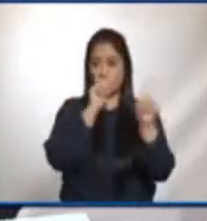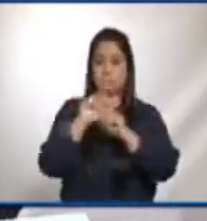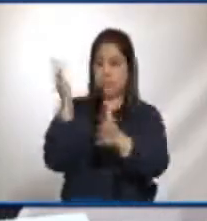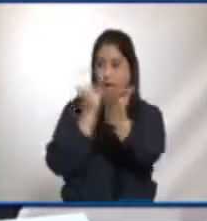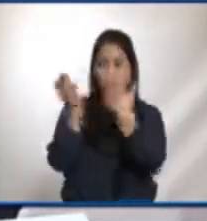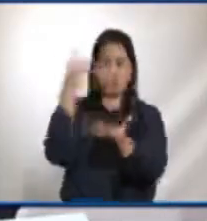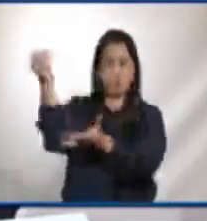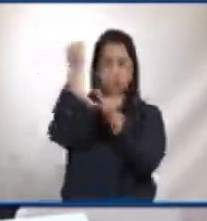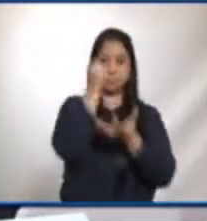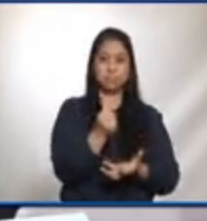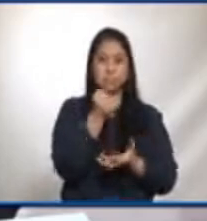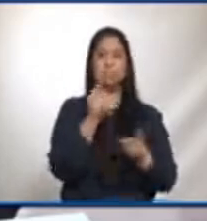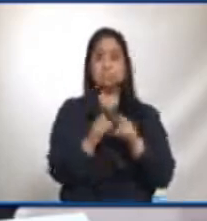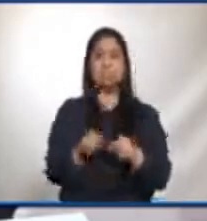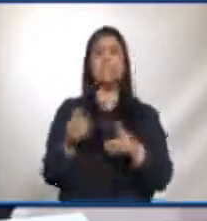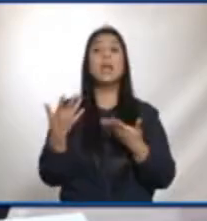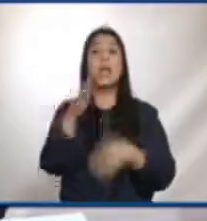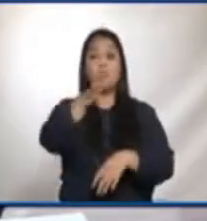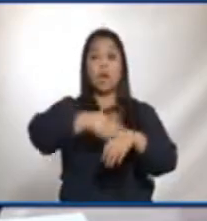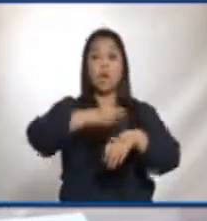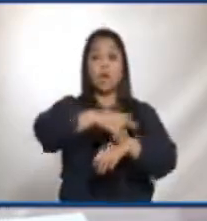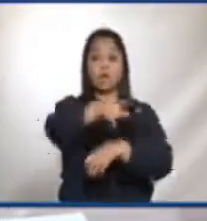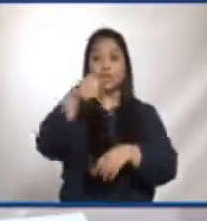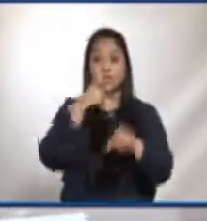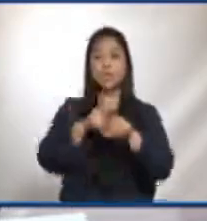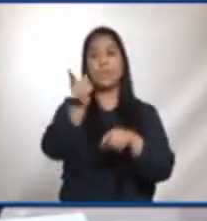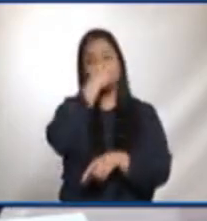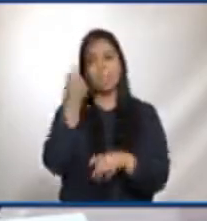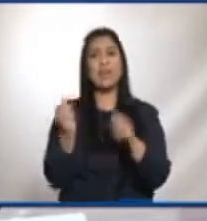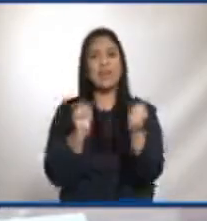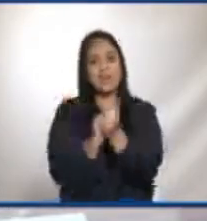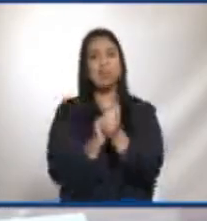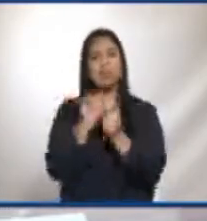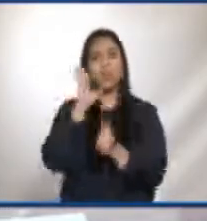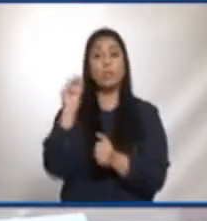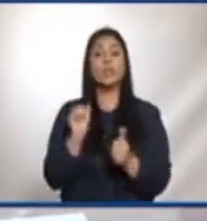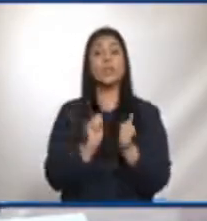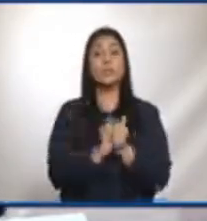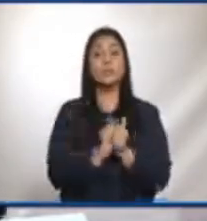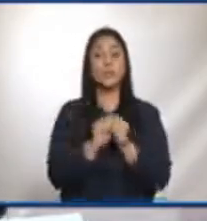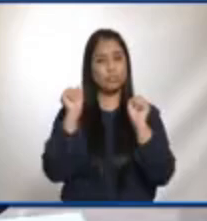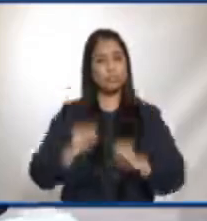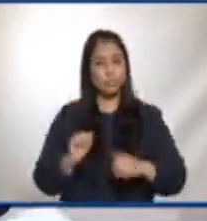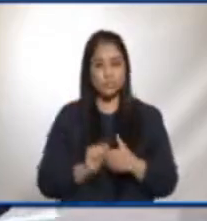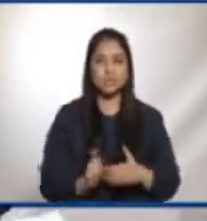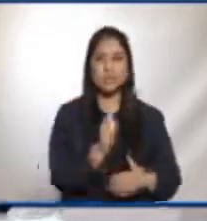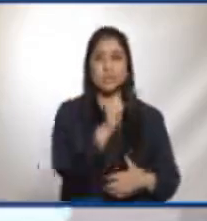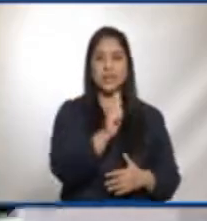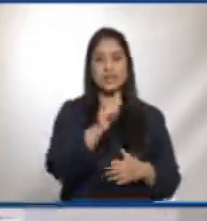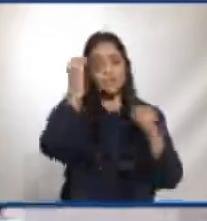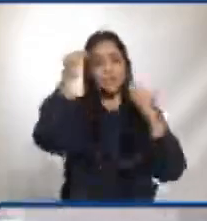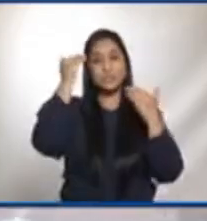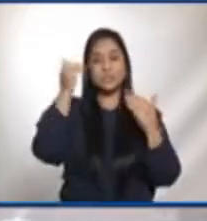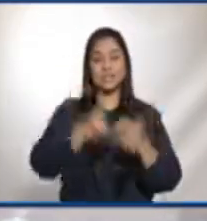inversiones. Nuevamente, hago un llamado a que trabajemos juntos, porque solo juntos podremos salir adelante.